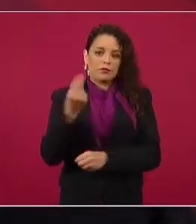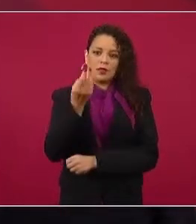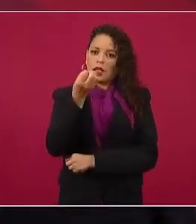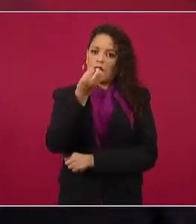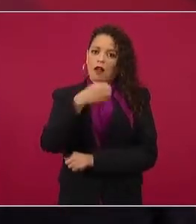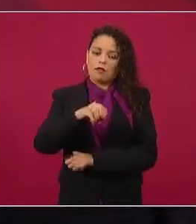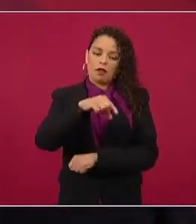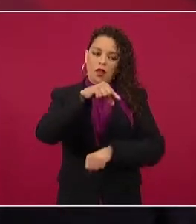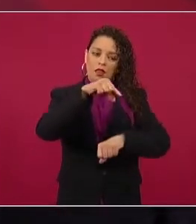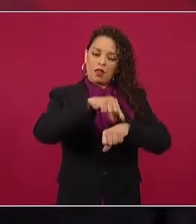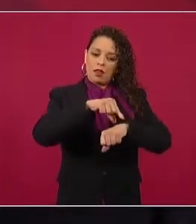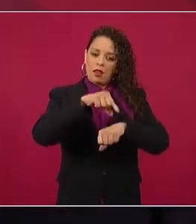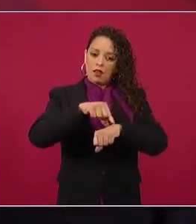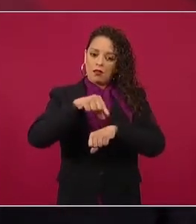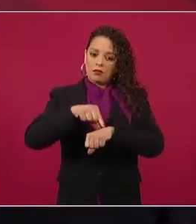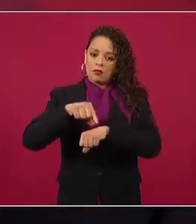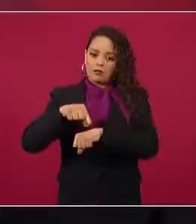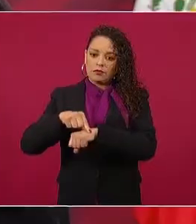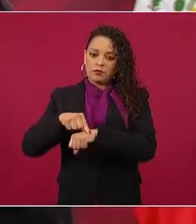médicos